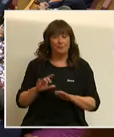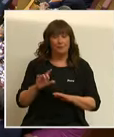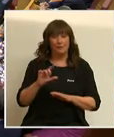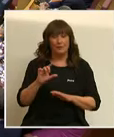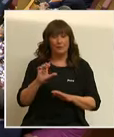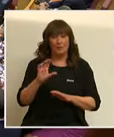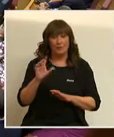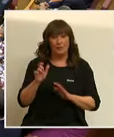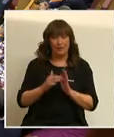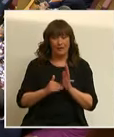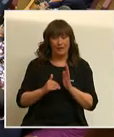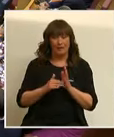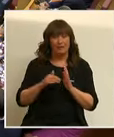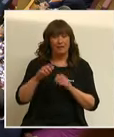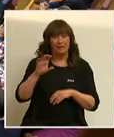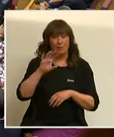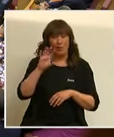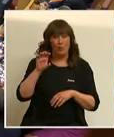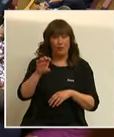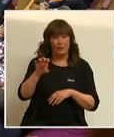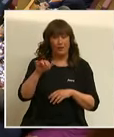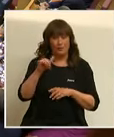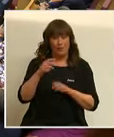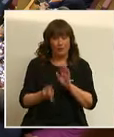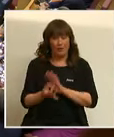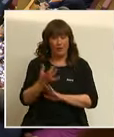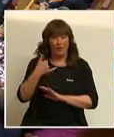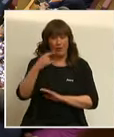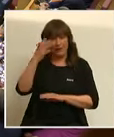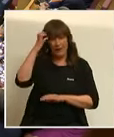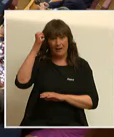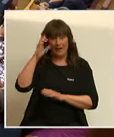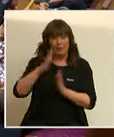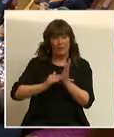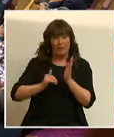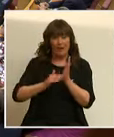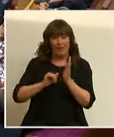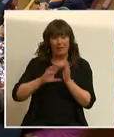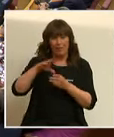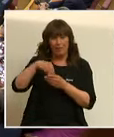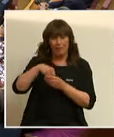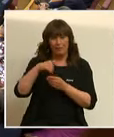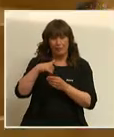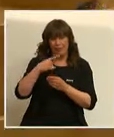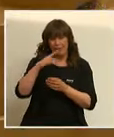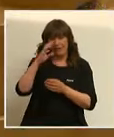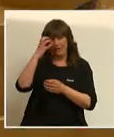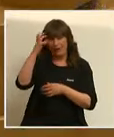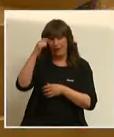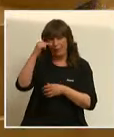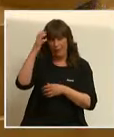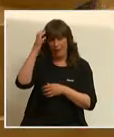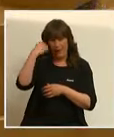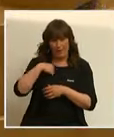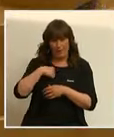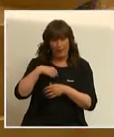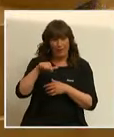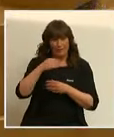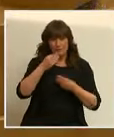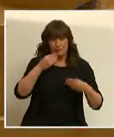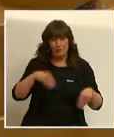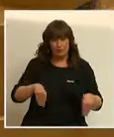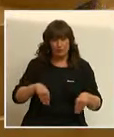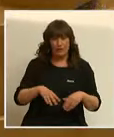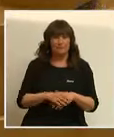Jaime I el Conquistador cuando creó el Reino de Valencia dentro de la Corona de Aragón. Por eso, como dije al principio, eso es historia y así hay que